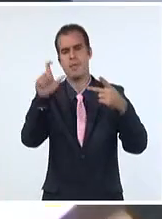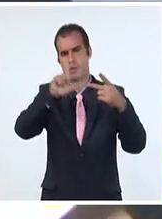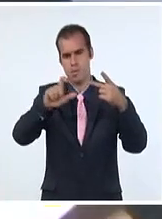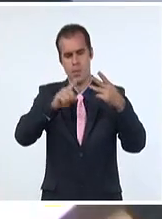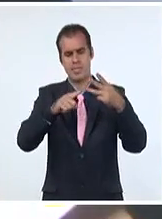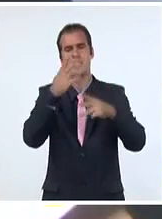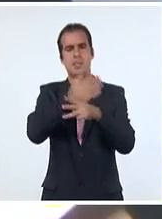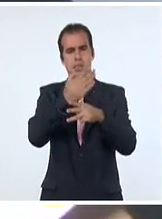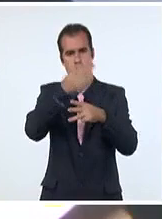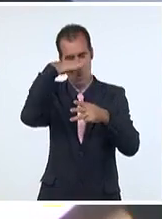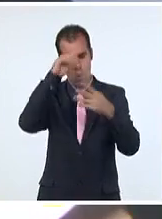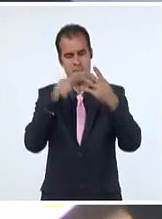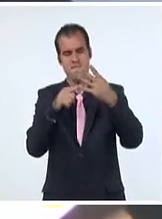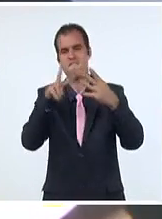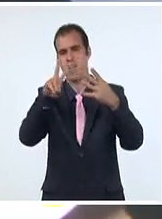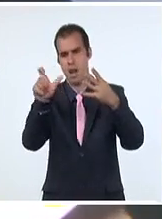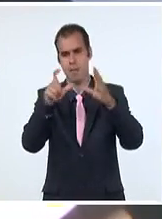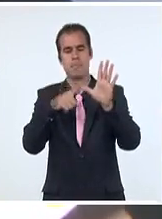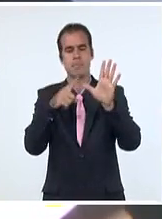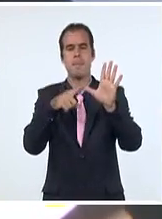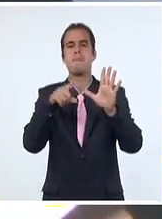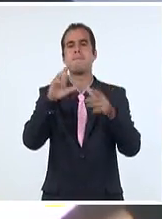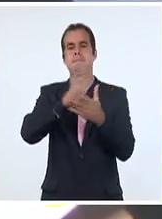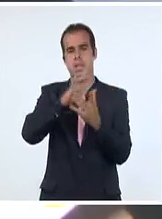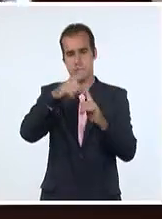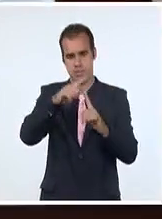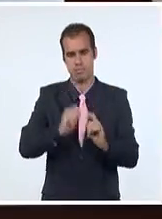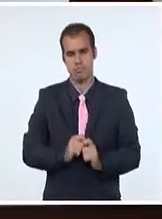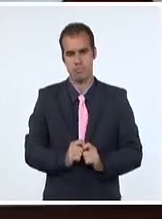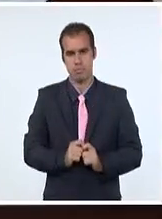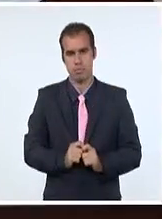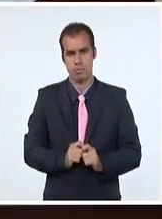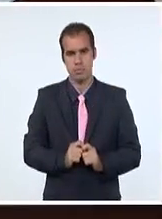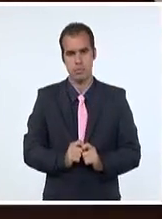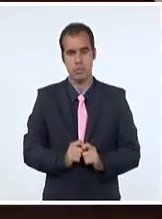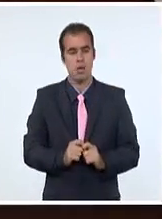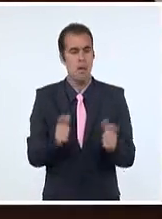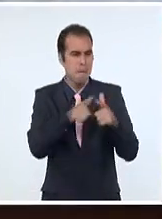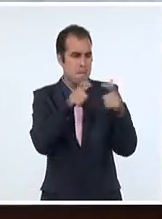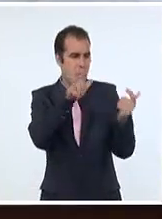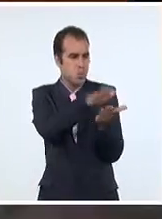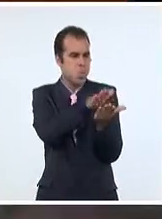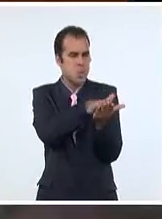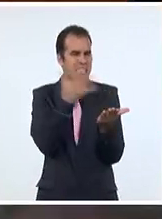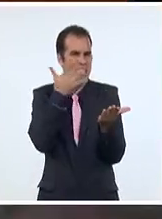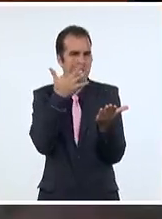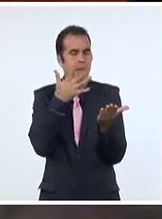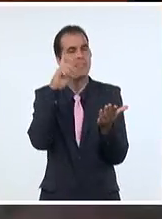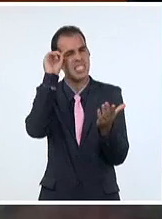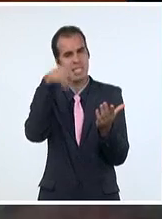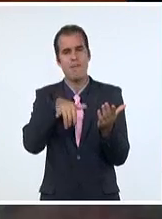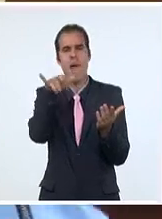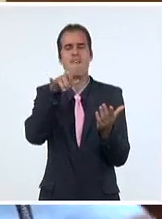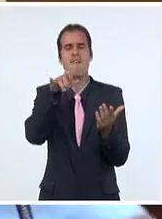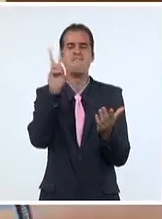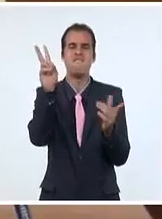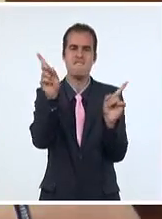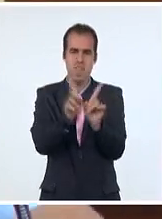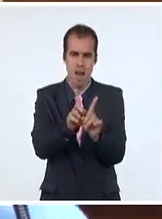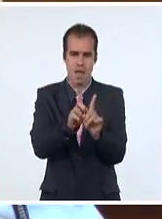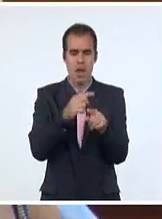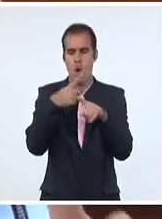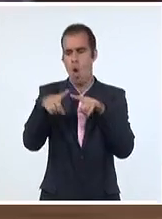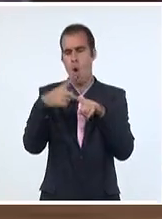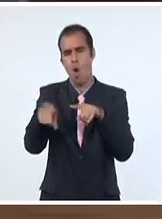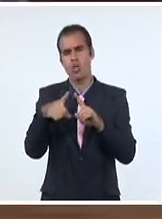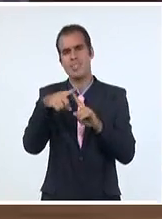Cuba, Villa Clara y Matanzas. Las transitarias con más pendientes siguen siendo Aerovaradero, Transcargo y Correos de